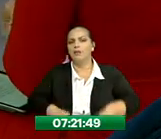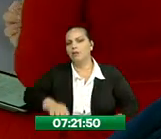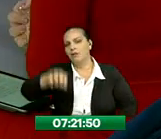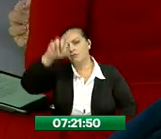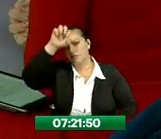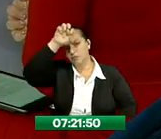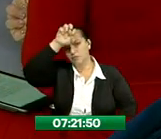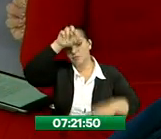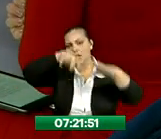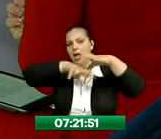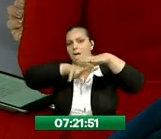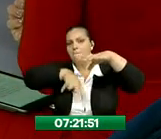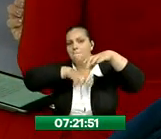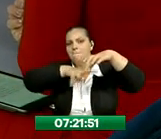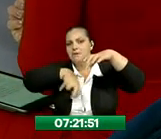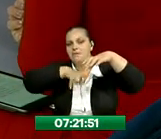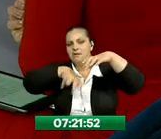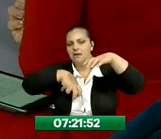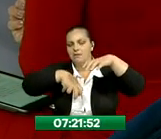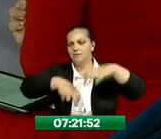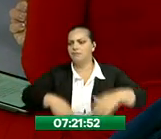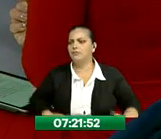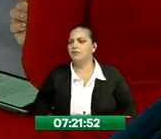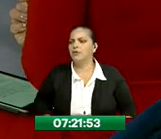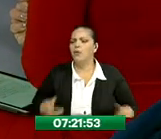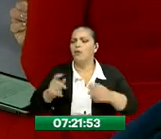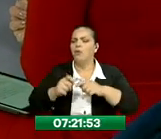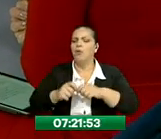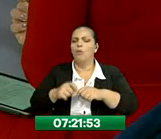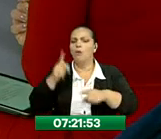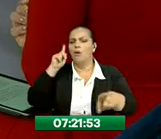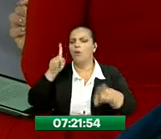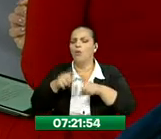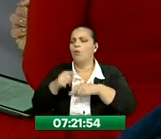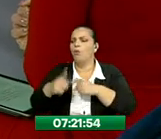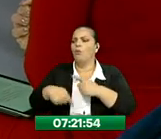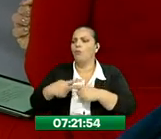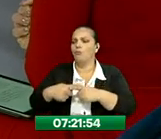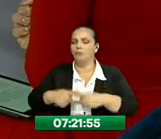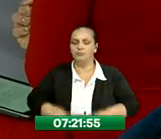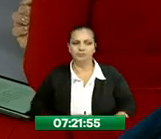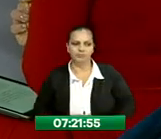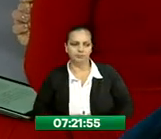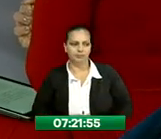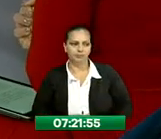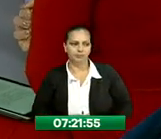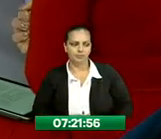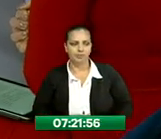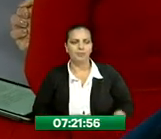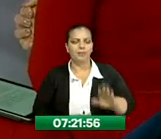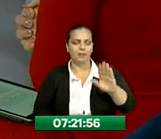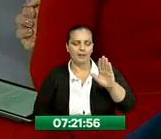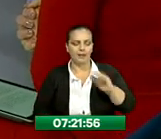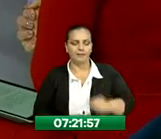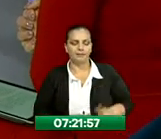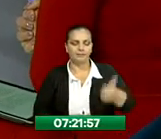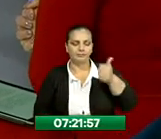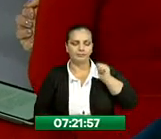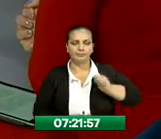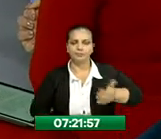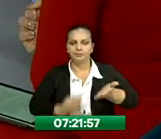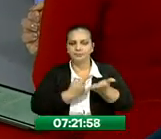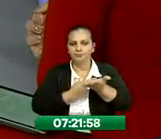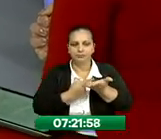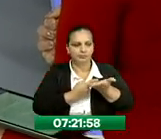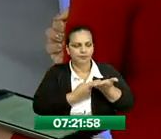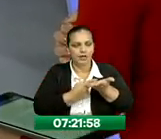con ello? A ver, en efecto, debíamos haber concurrido tres ministros por problemas de agenda y ustedes comprenderán que esto ya no fue posible, pero